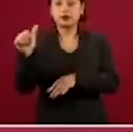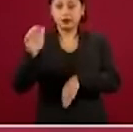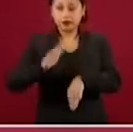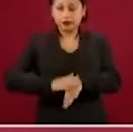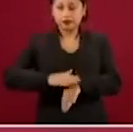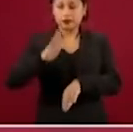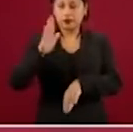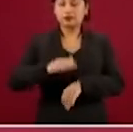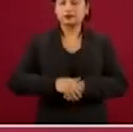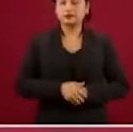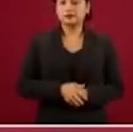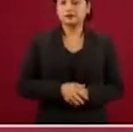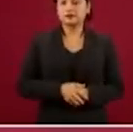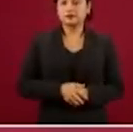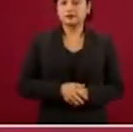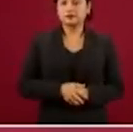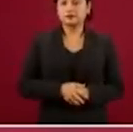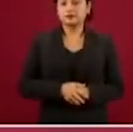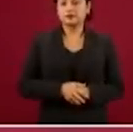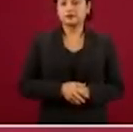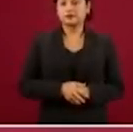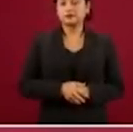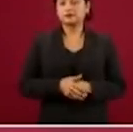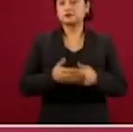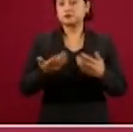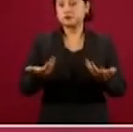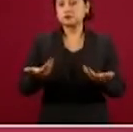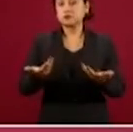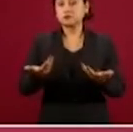y vamos a llegar a más